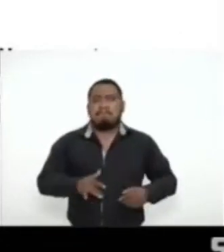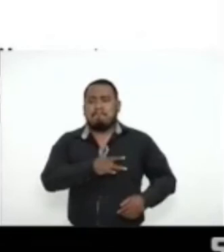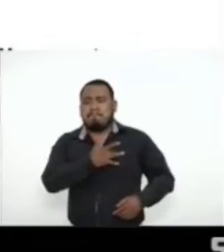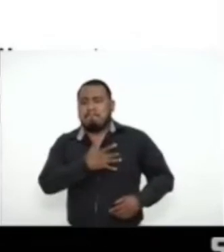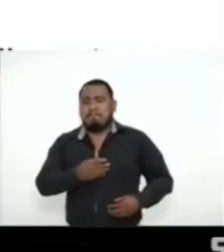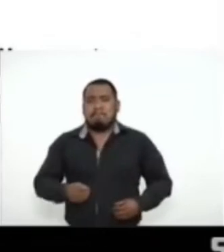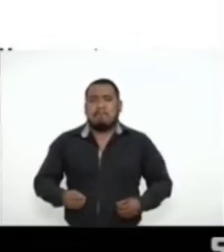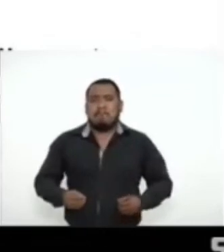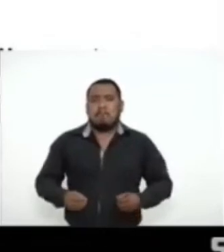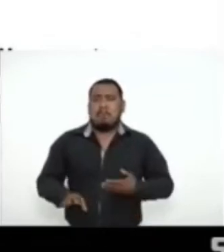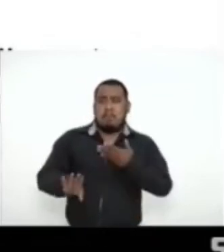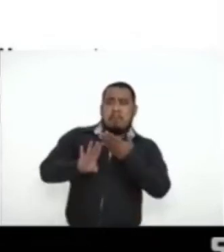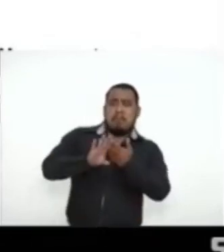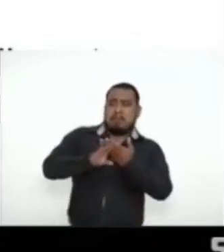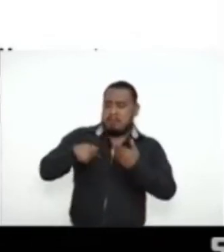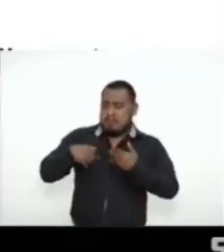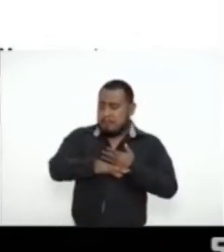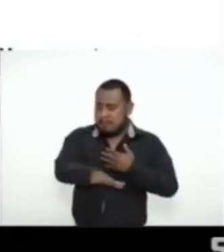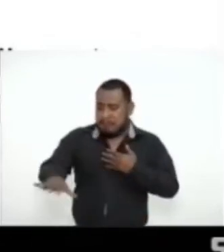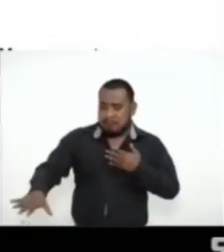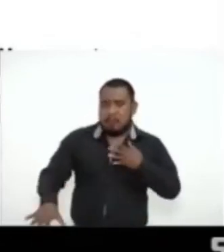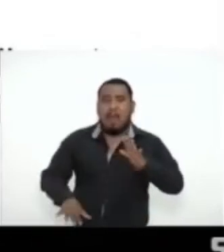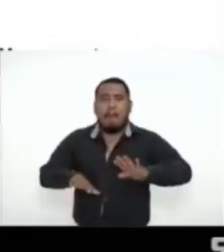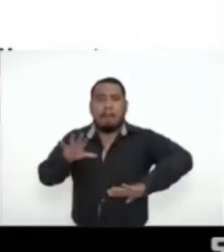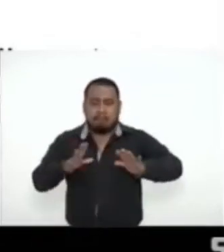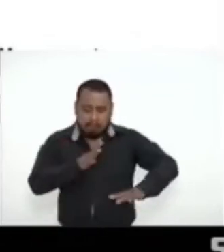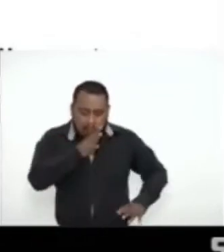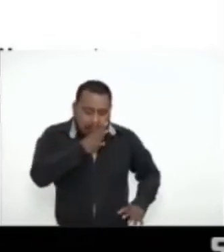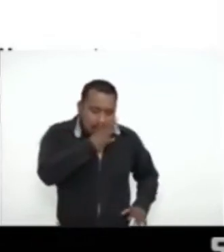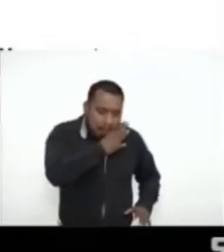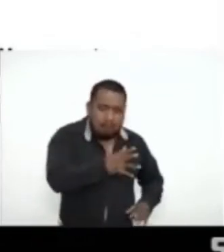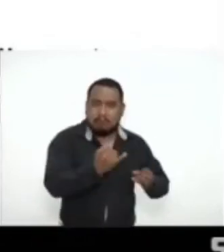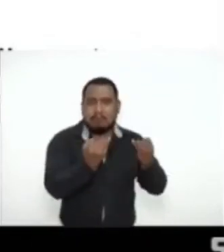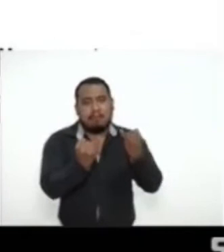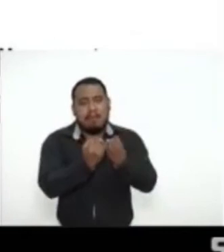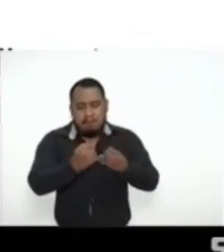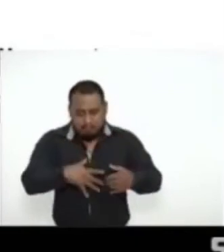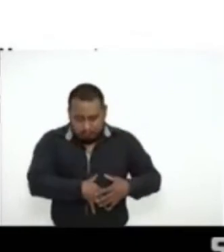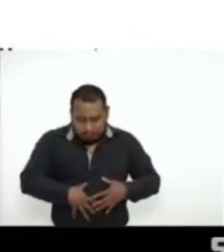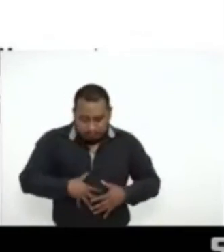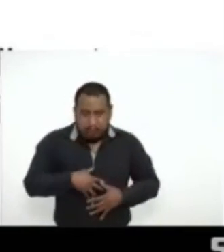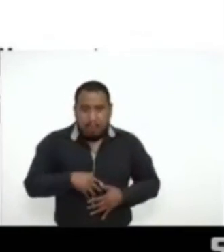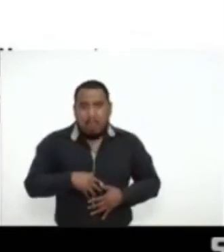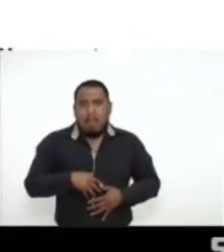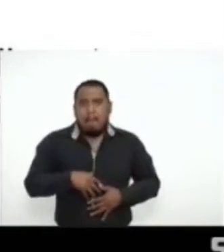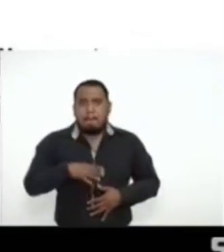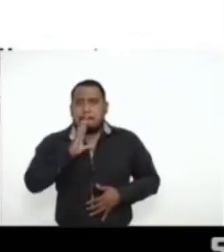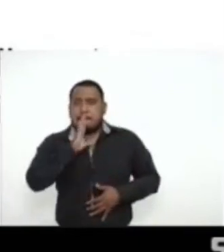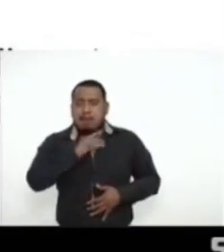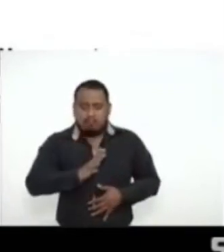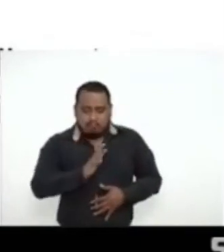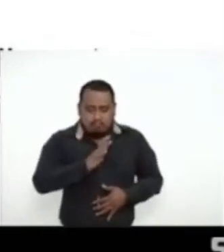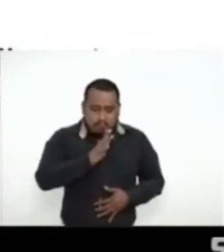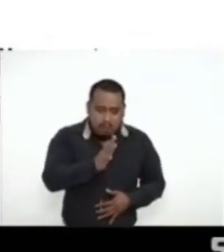espacio. El vómito es sacar algo tóxico del estómago. No importa si es